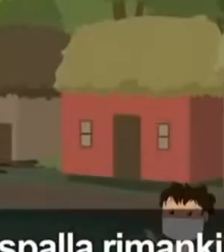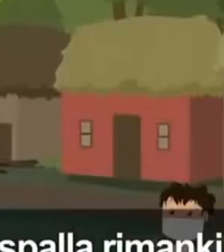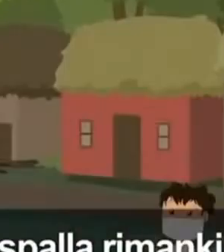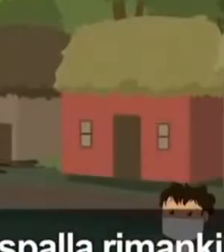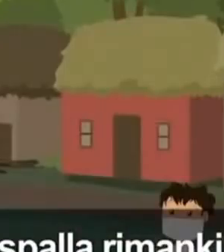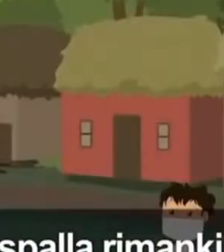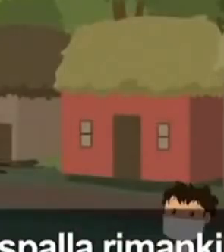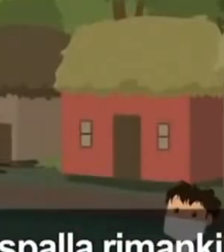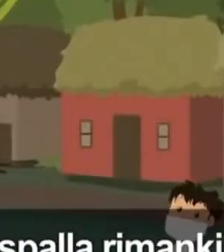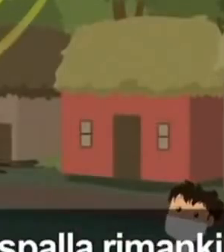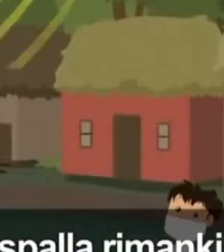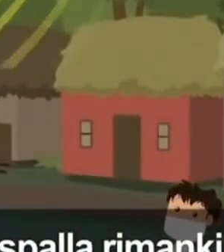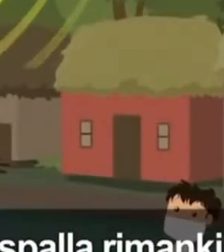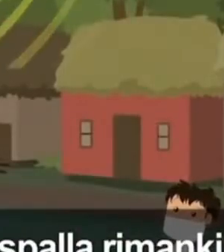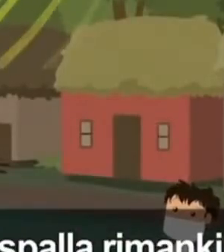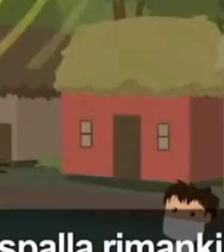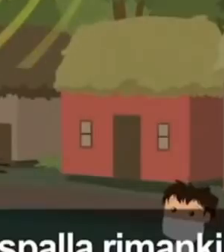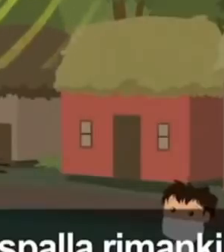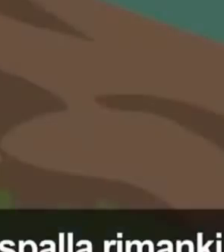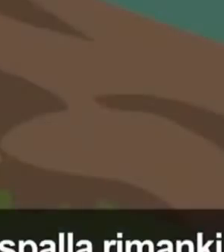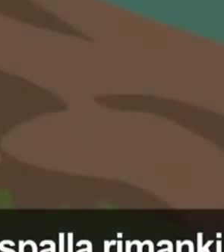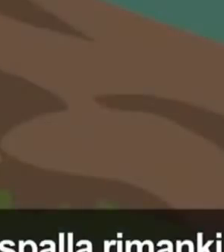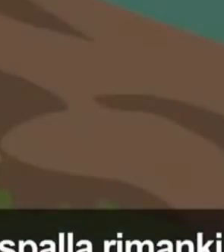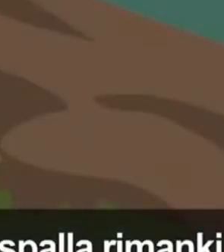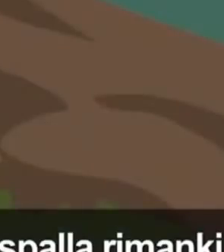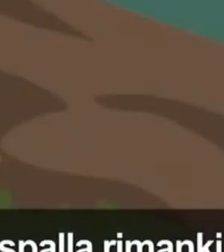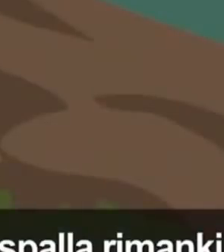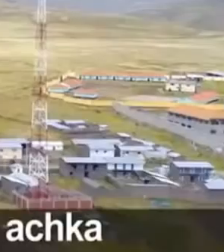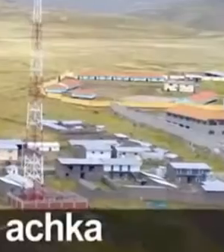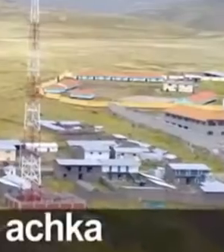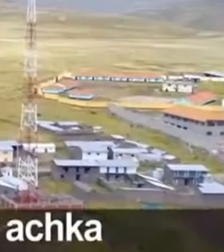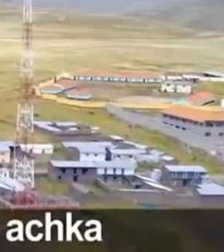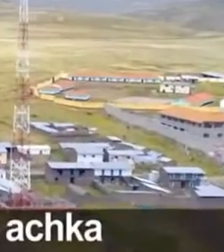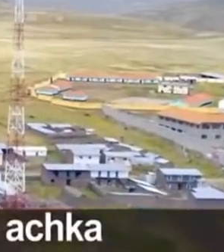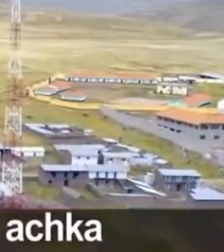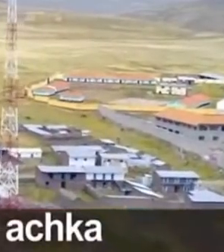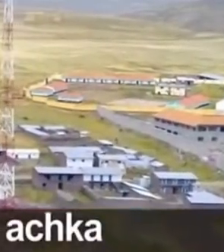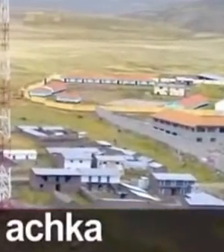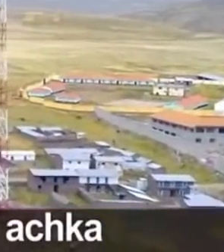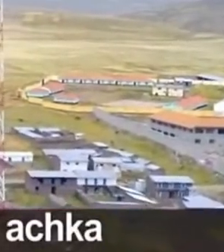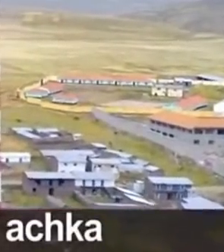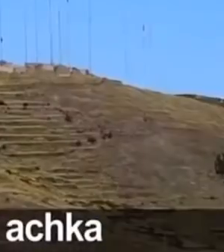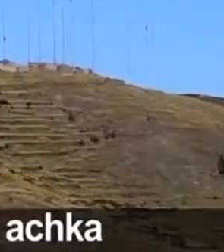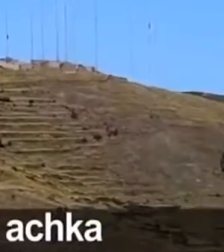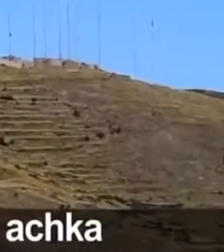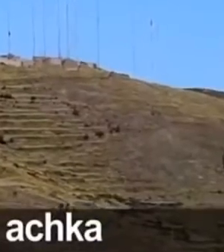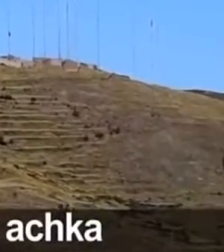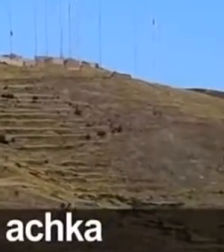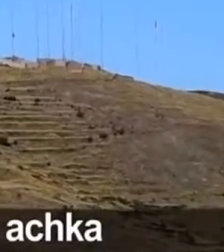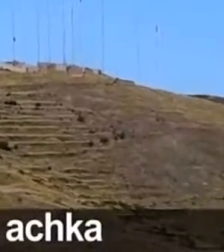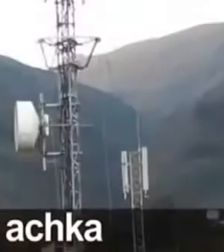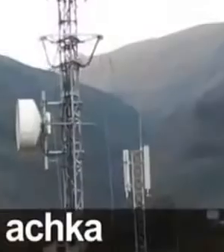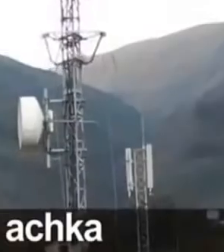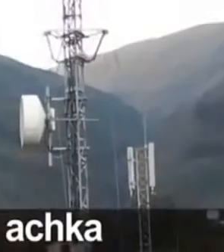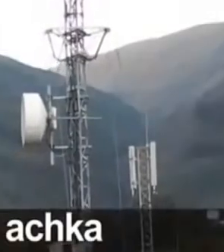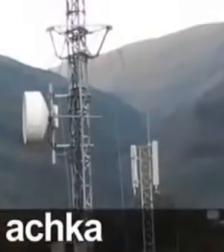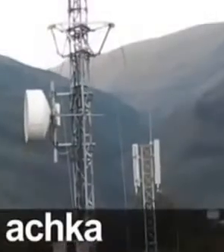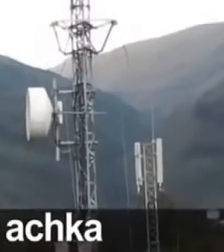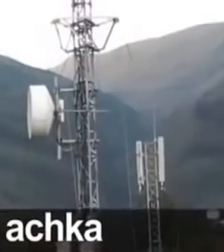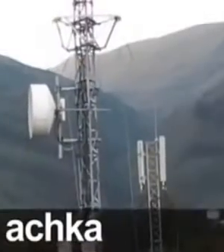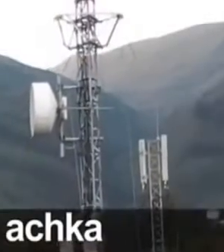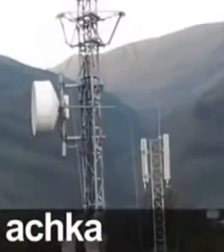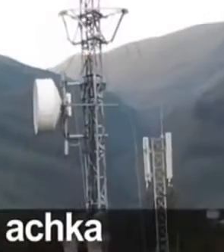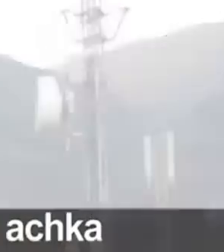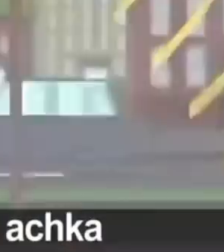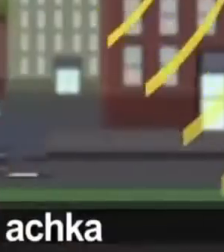Ayuiki Kunawampas, Manas Asachakuspayari Manki, Kaimuso Antena Kunawanja,